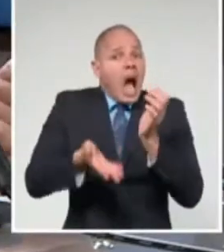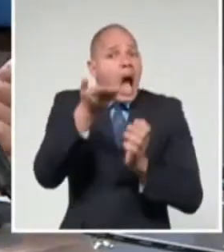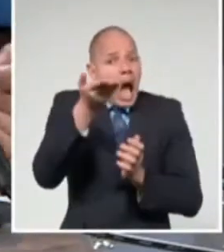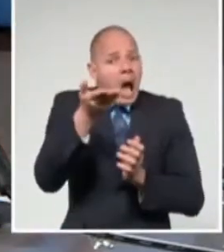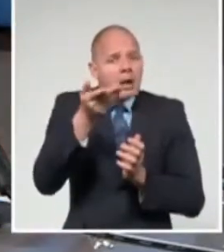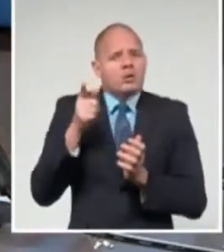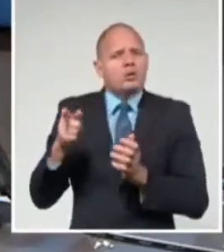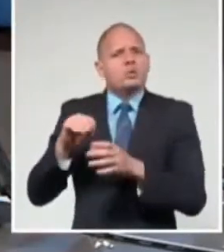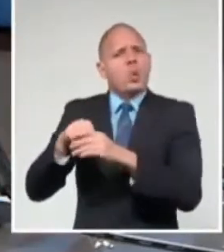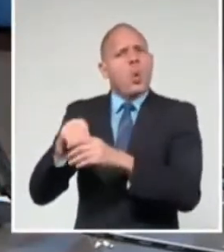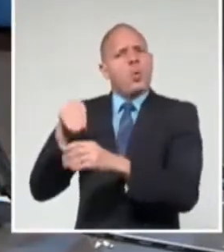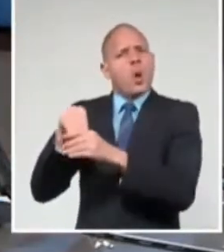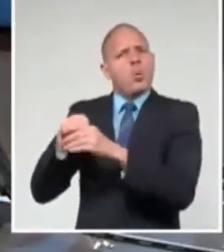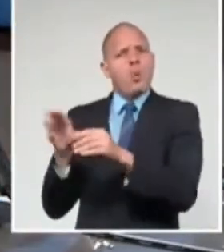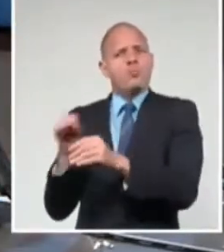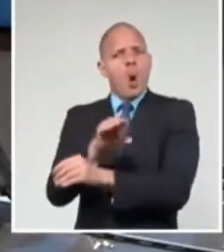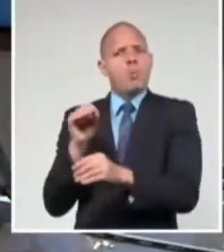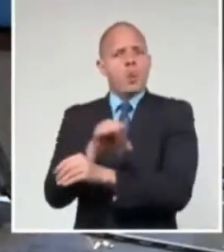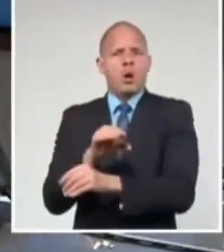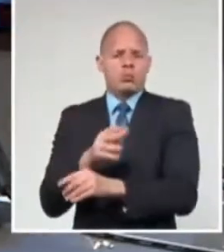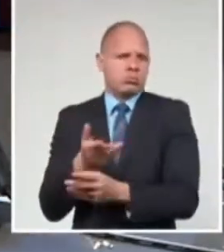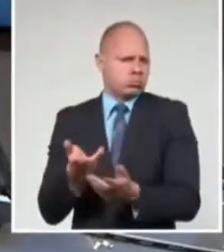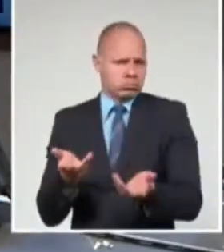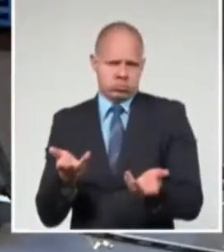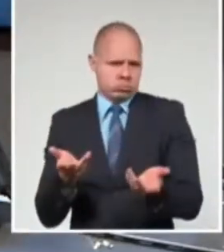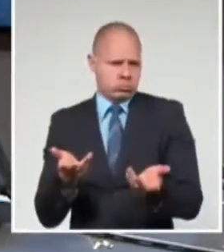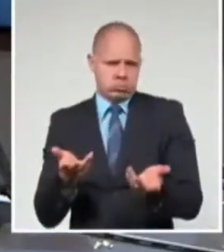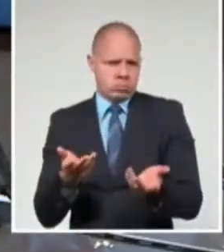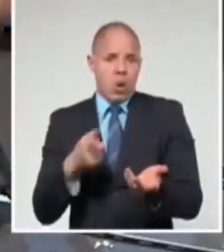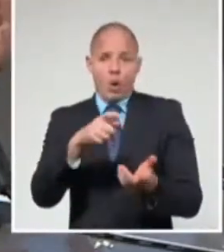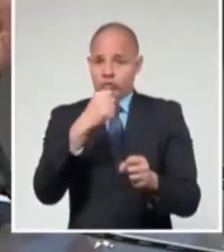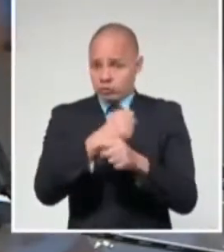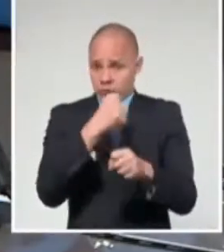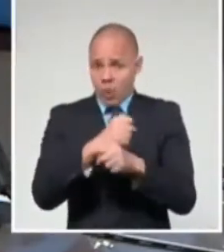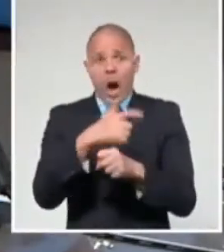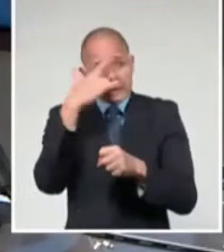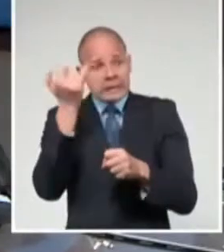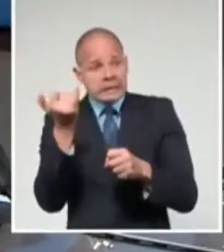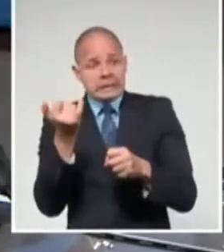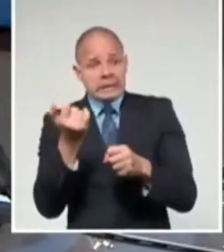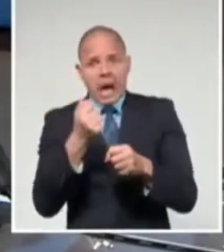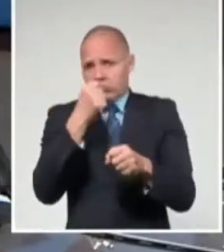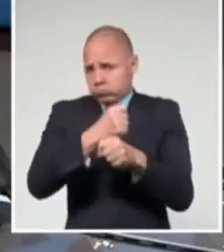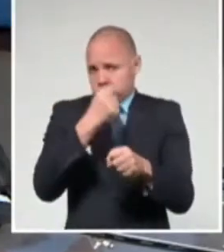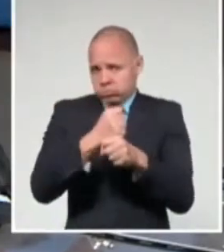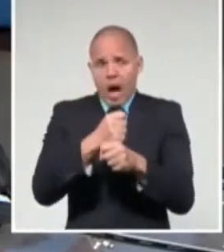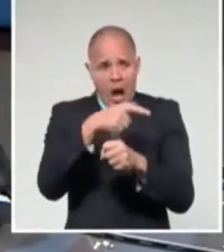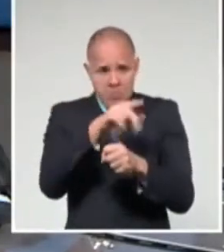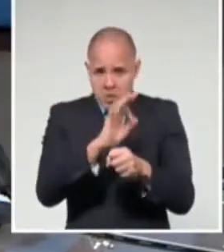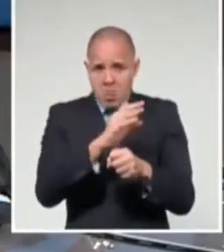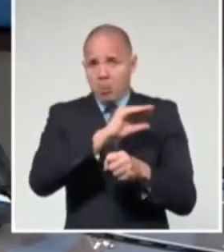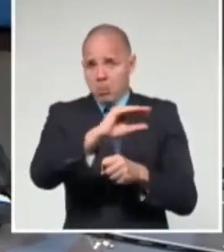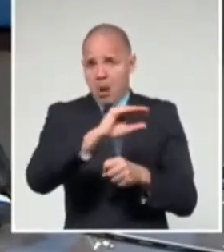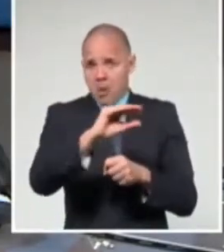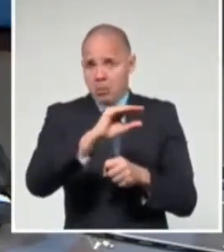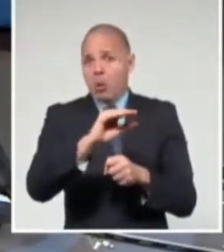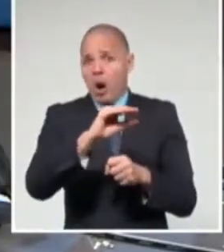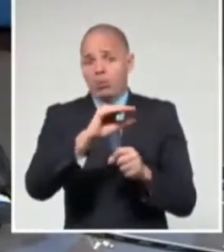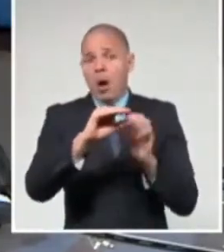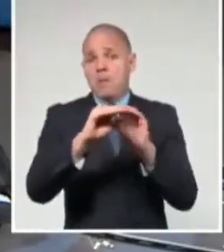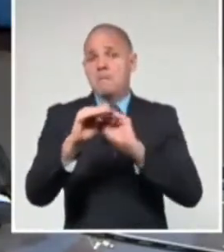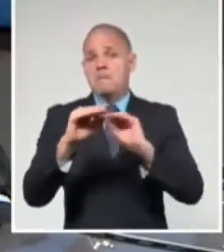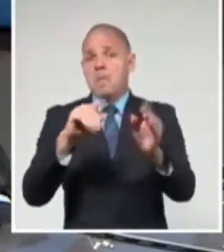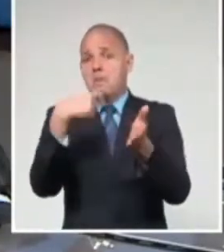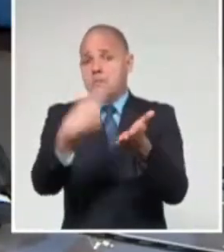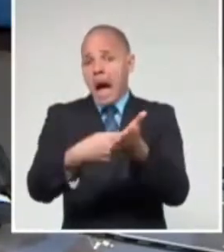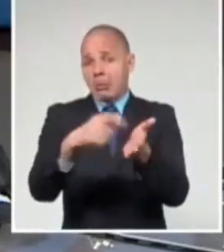ahorro. Porque si es asalariado, le vamos a subir el salario. Y si es pensionado, le vamos a subir la pensión. Y si es asistenciado,